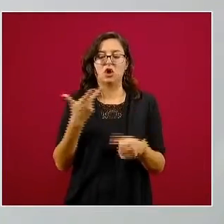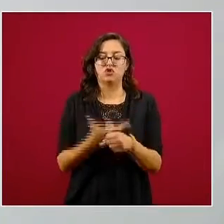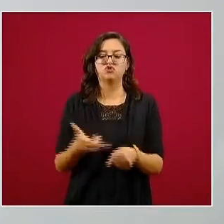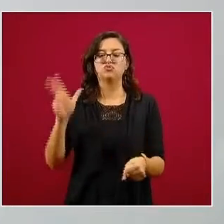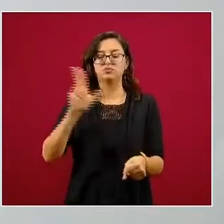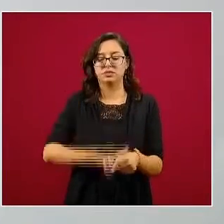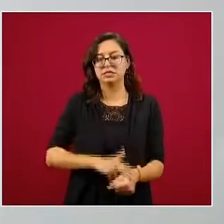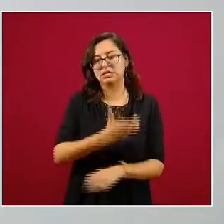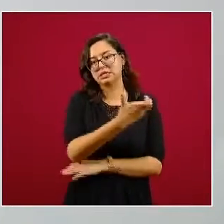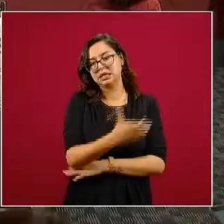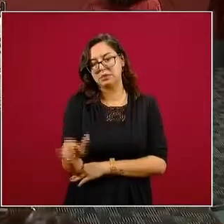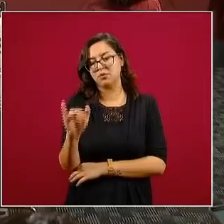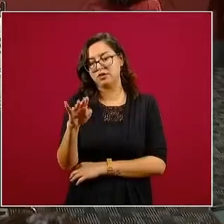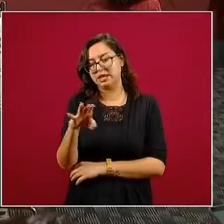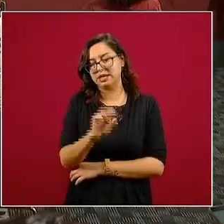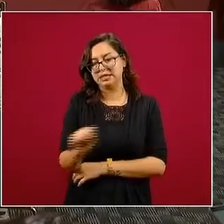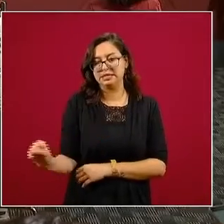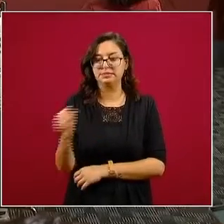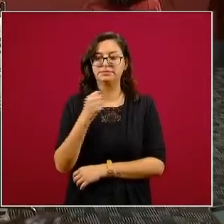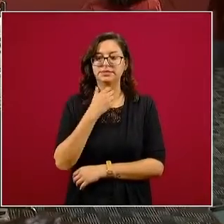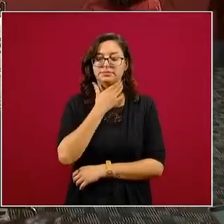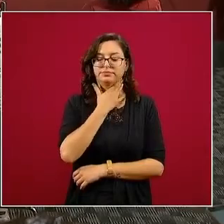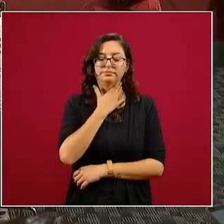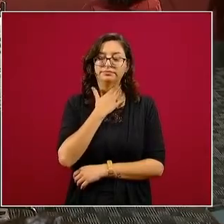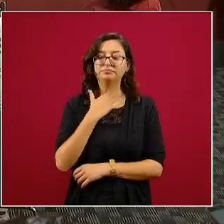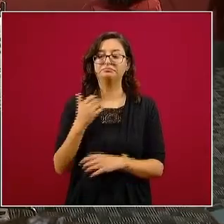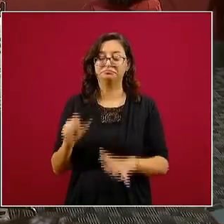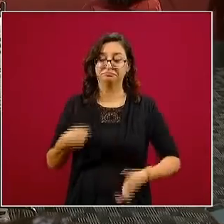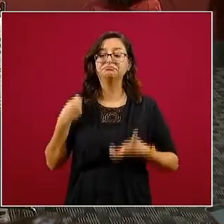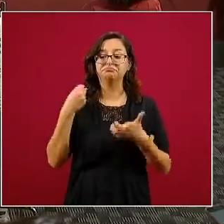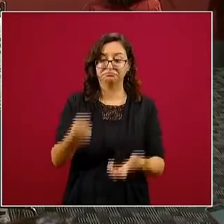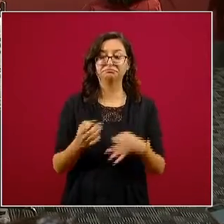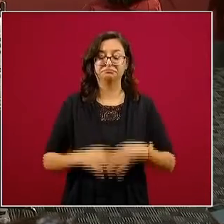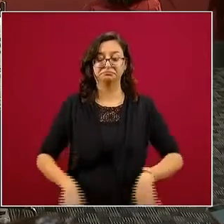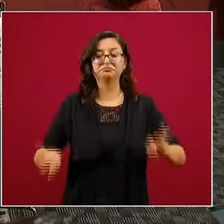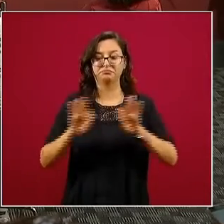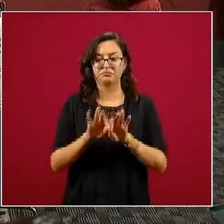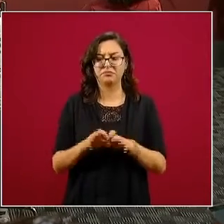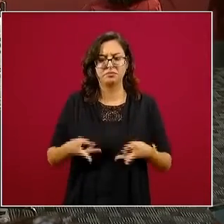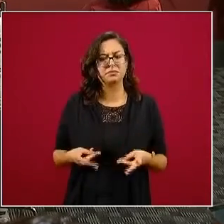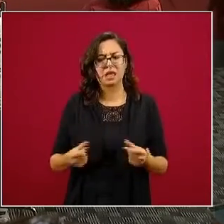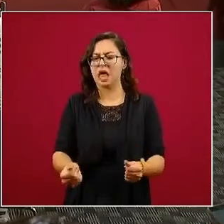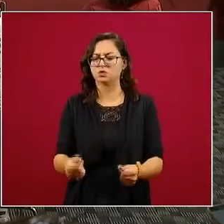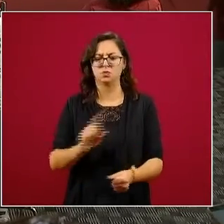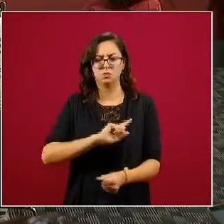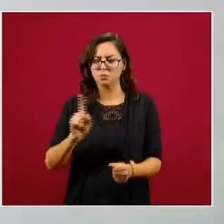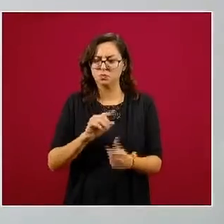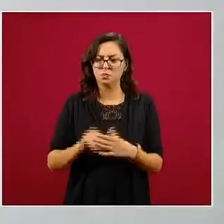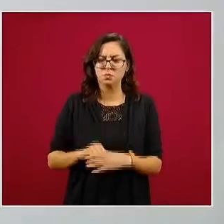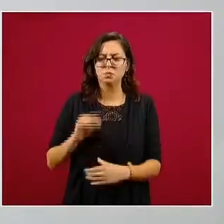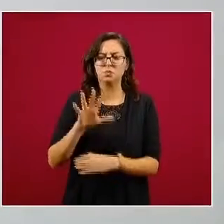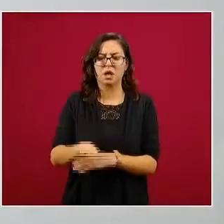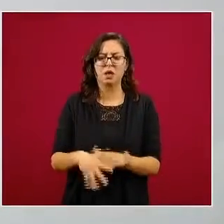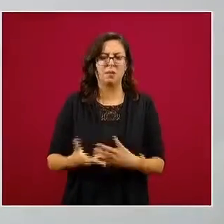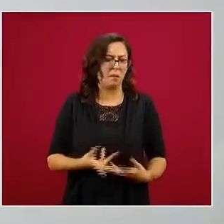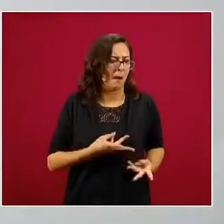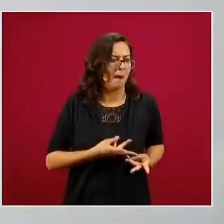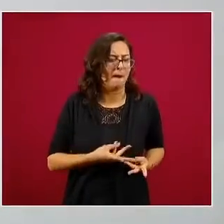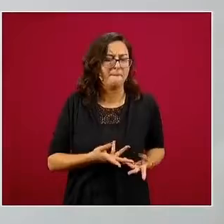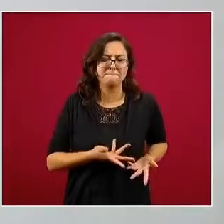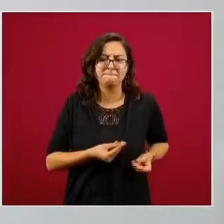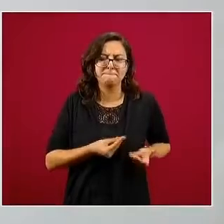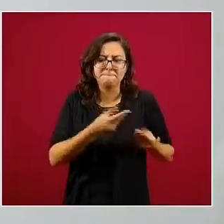está recibiendo a pacientes convalecientes por COVID. Adicionalmente a eso, de hecho mañana voy a hacer una supervisión para la ampliación que se